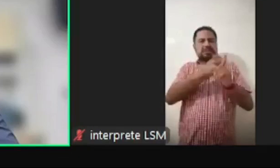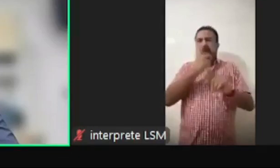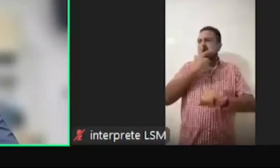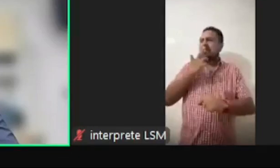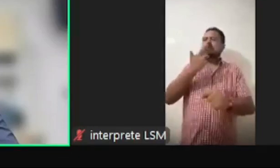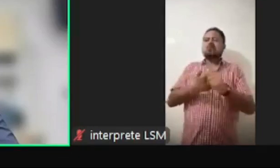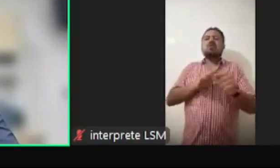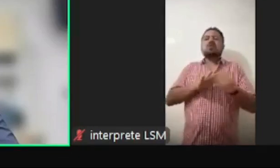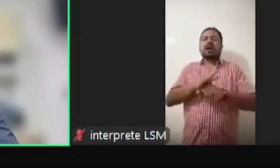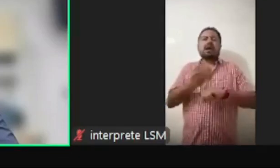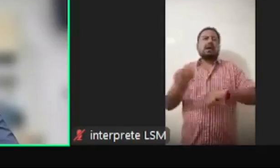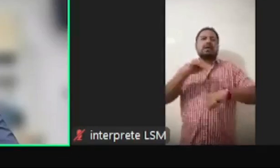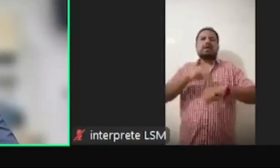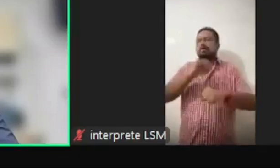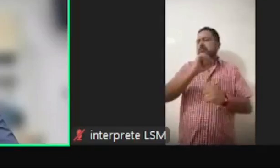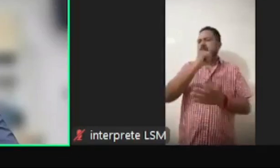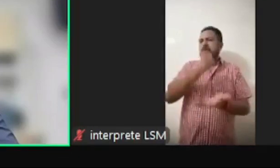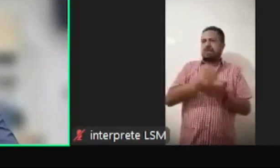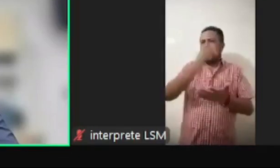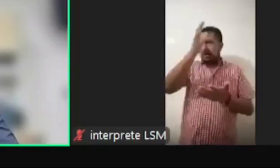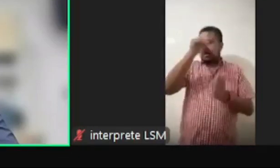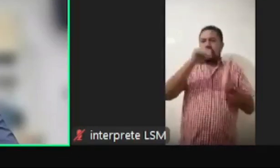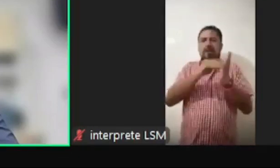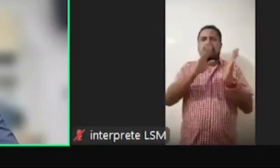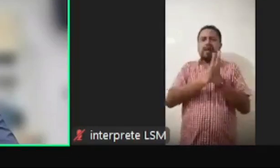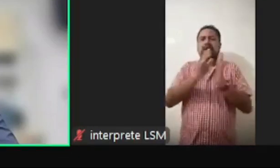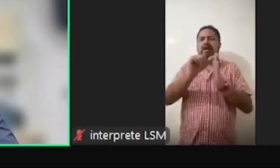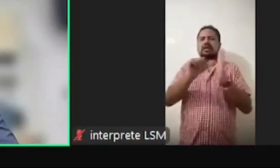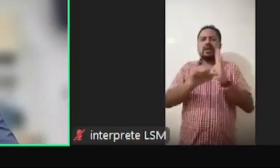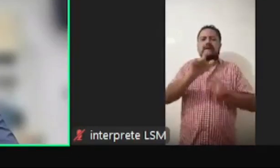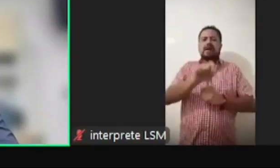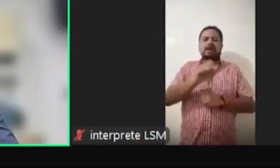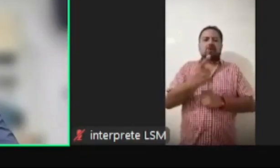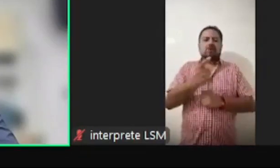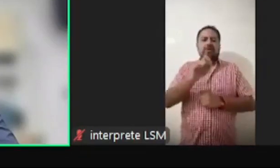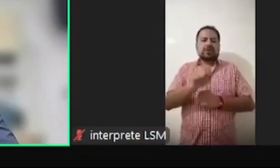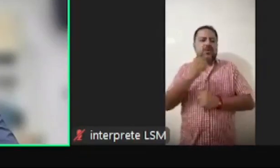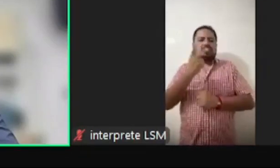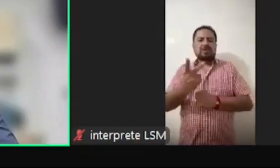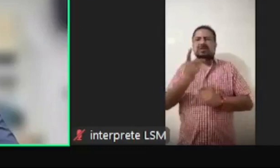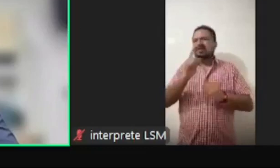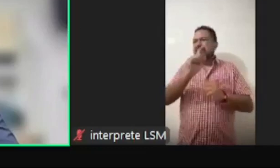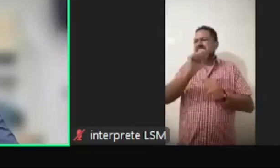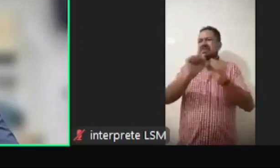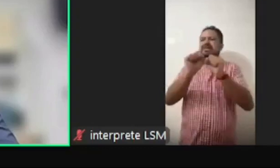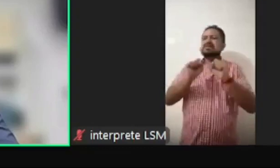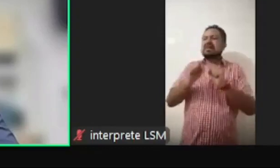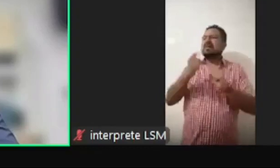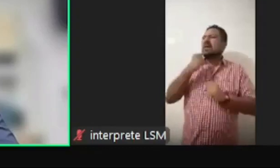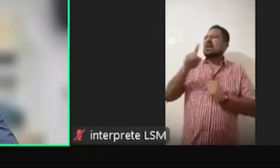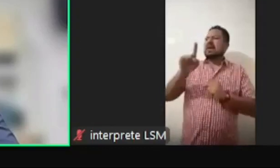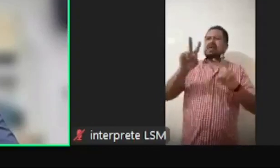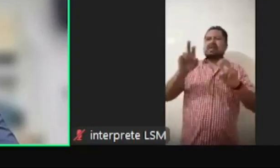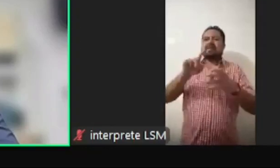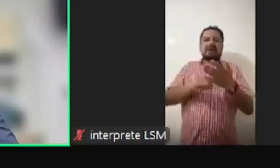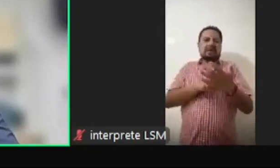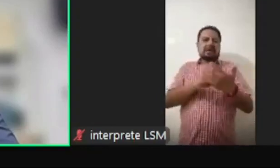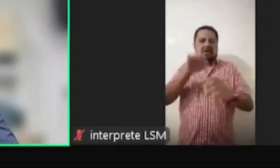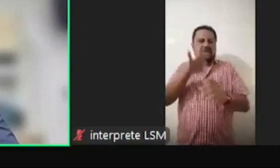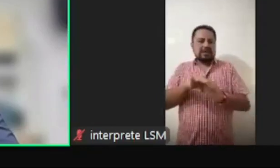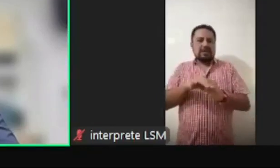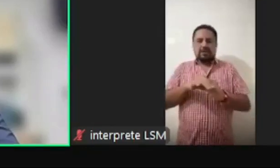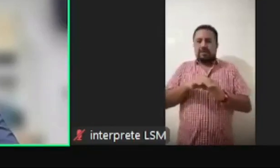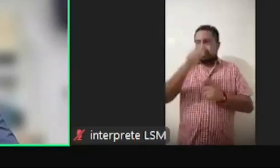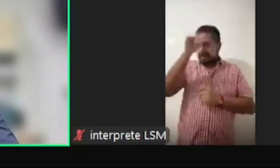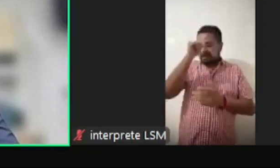dar inmediato cumplimiento al establecido en el artículo 21 y 22 de la Ley del Sistema de Medios de Impugnación en materia electoral. Conforme a lo